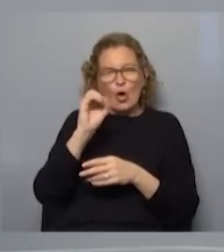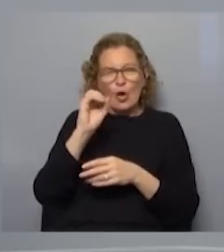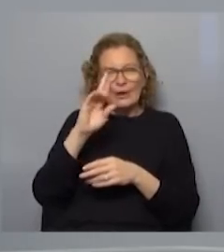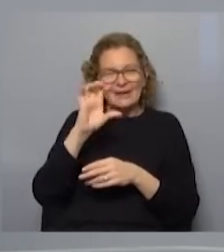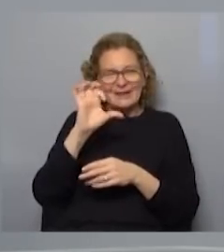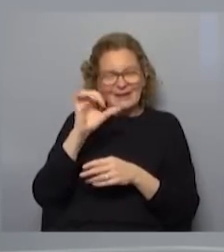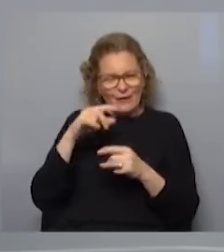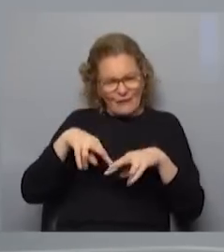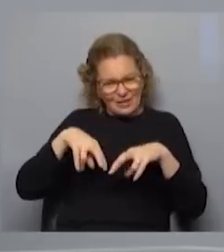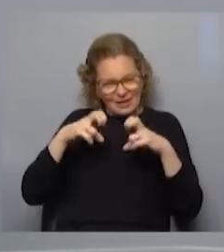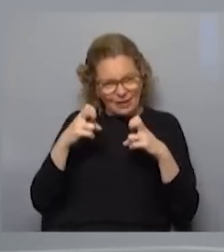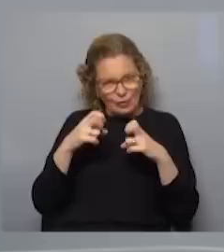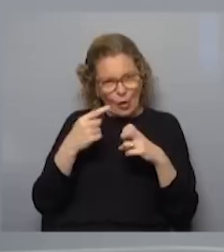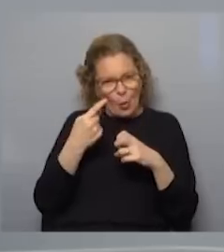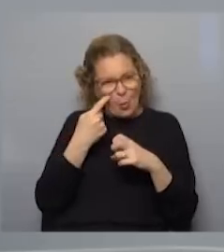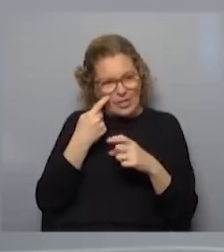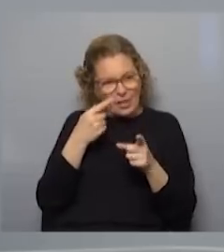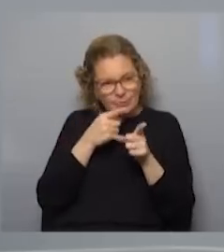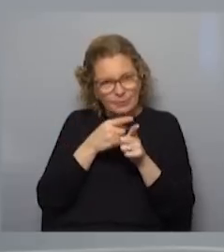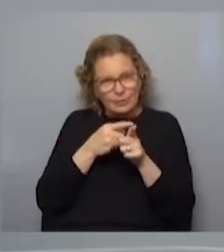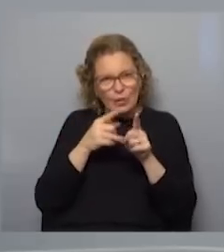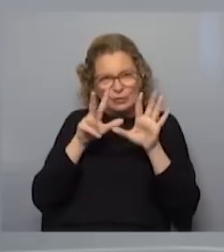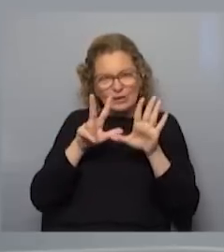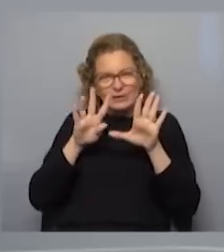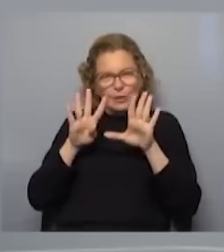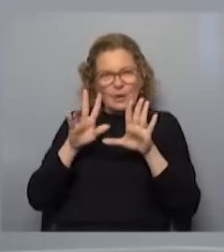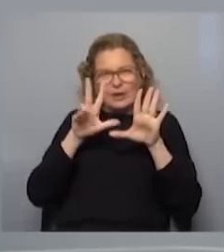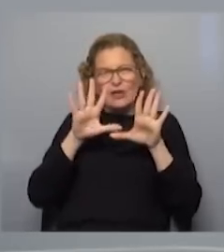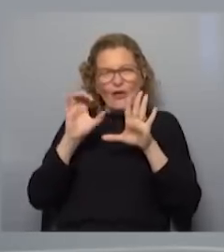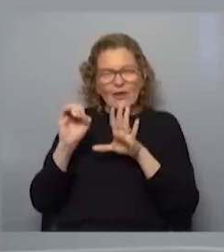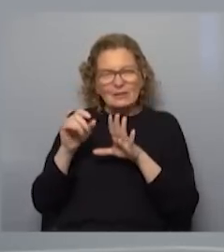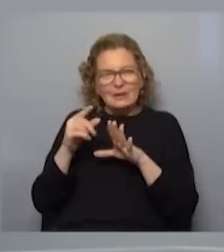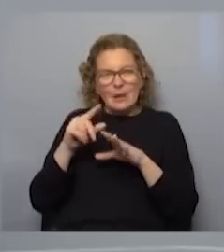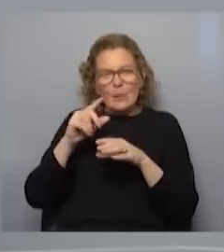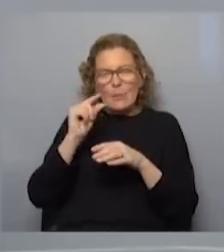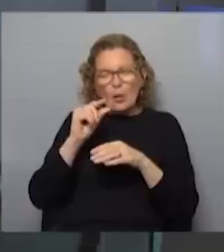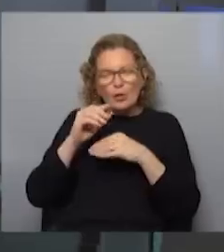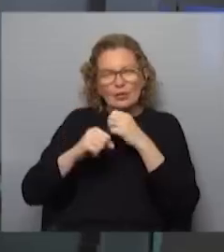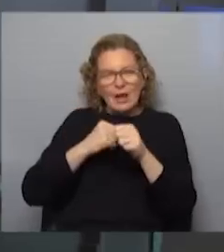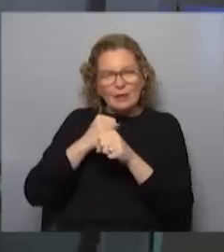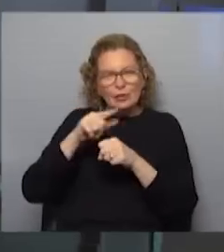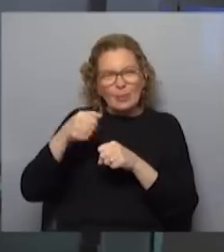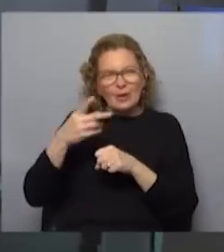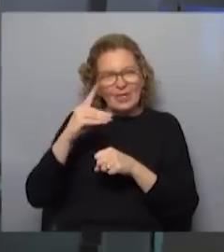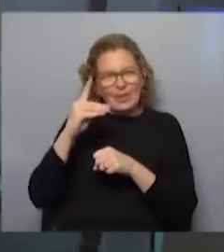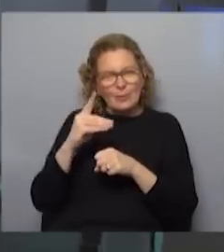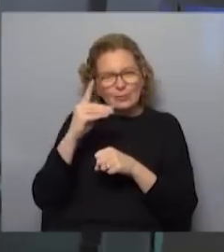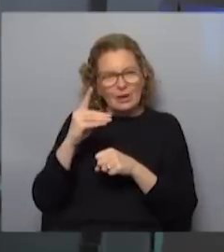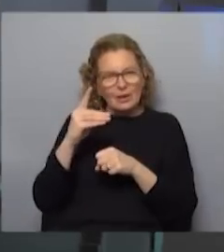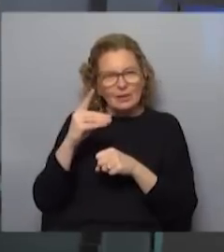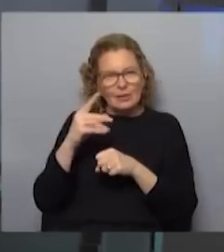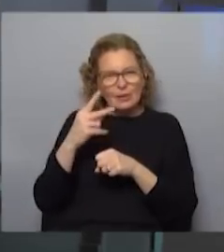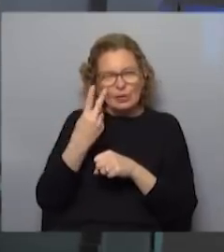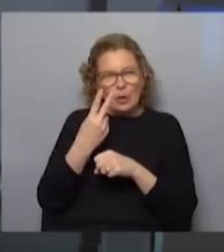investigado es espiado 8990 y demás y pocos años después siendo Hugo diputado recibe